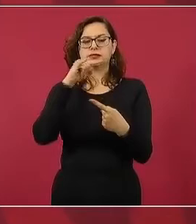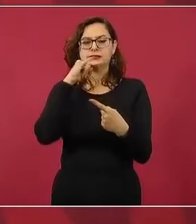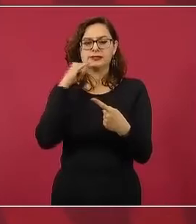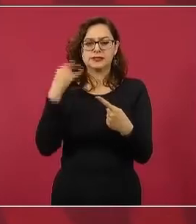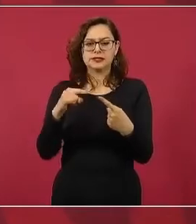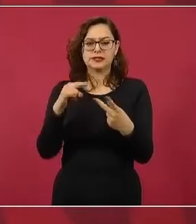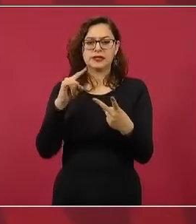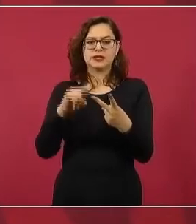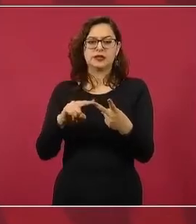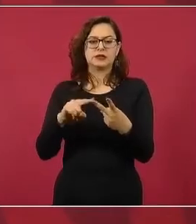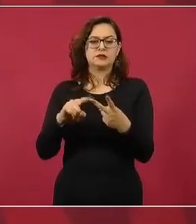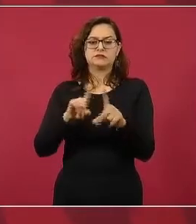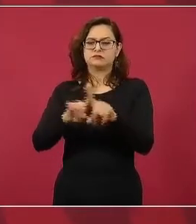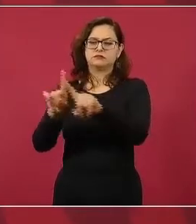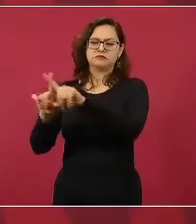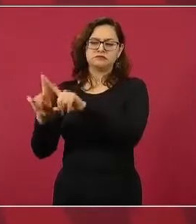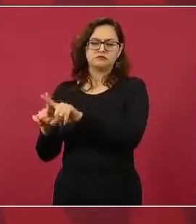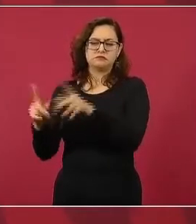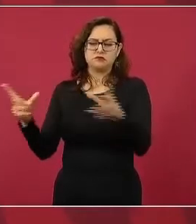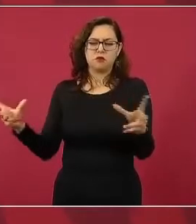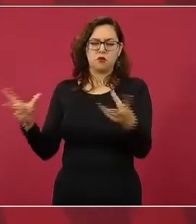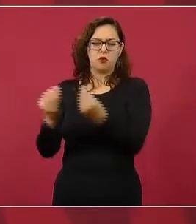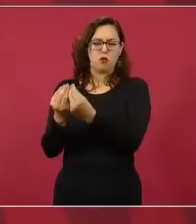que el secretario de Hacienda